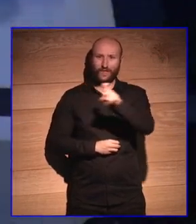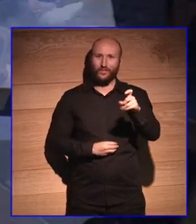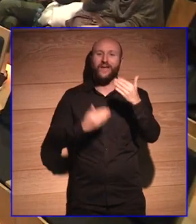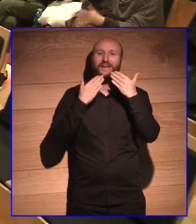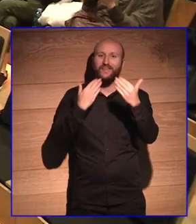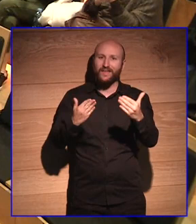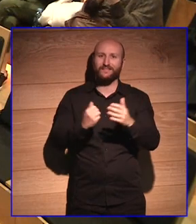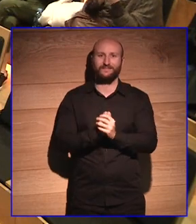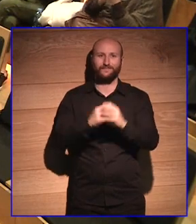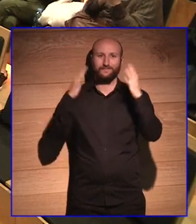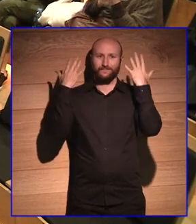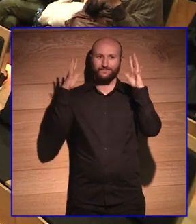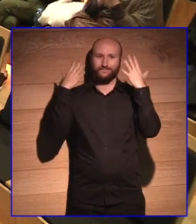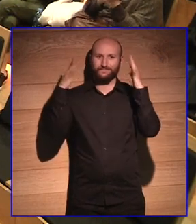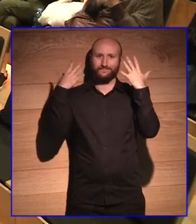gracias